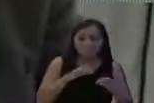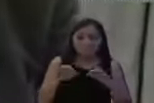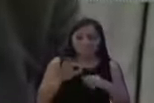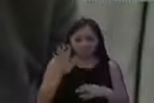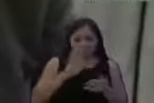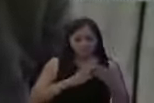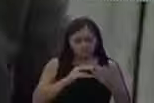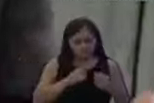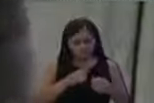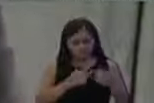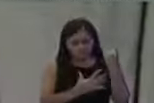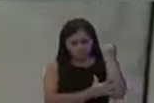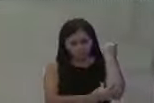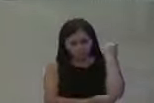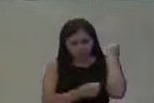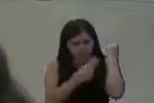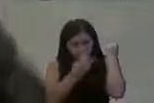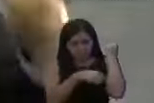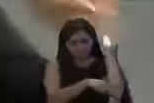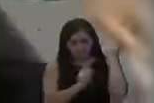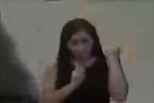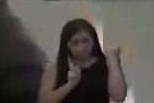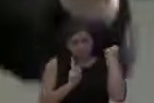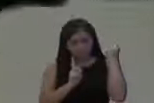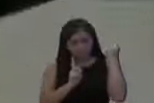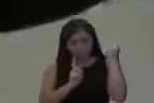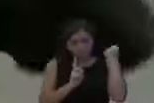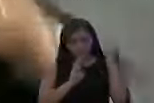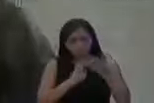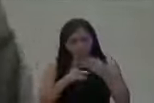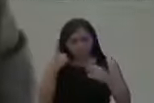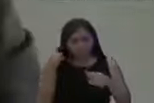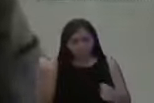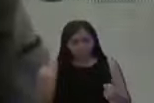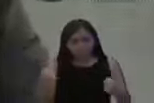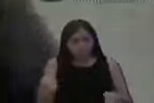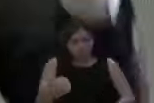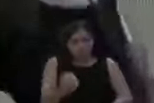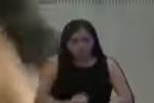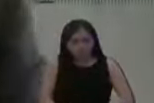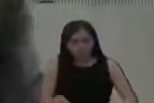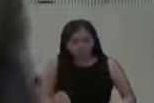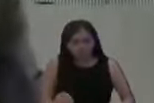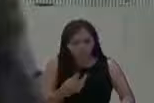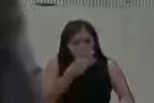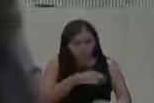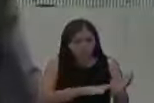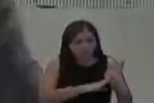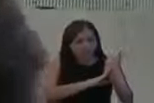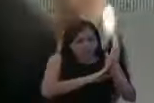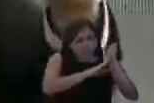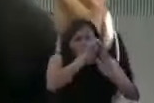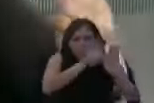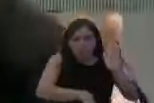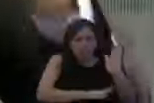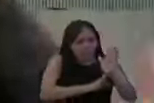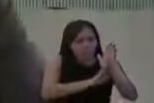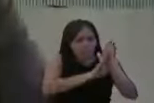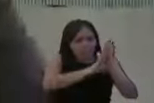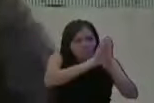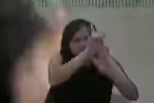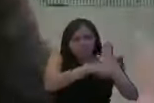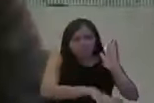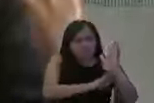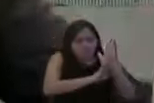trabajan para sus hijos los que nunca han podido pese a haberse rto el Homo como muchos de nuestros obreros ganando un salario básico y solo no le puede dejar a sus hijos